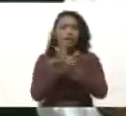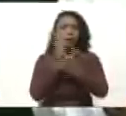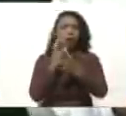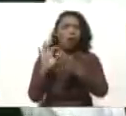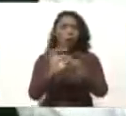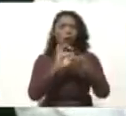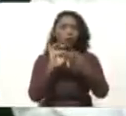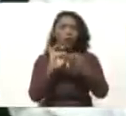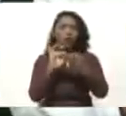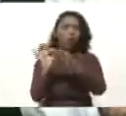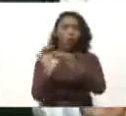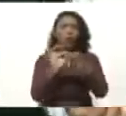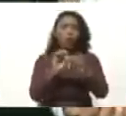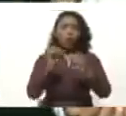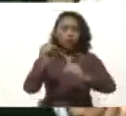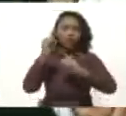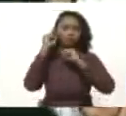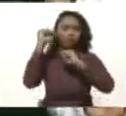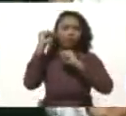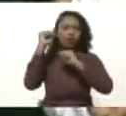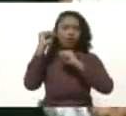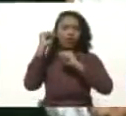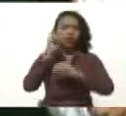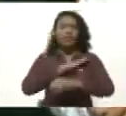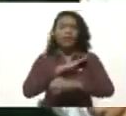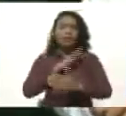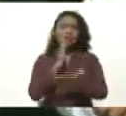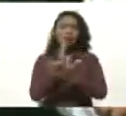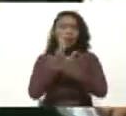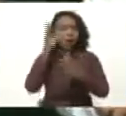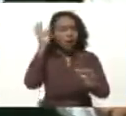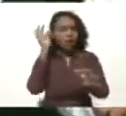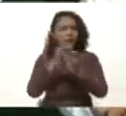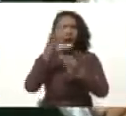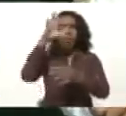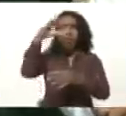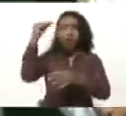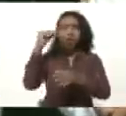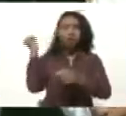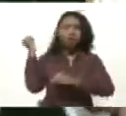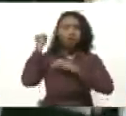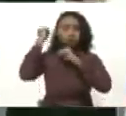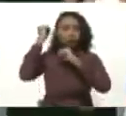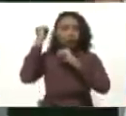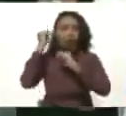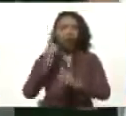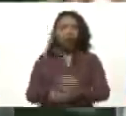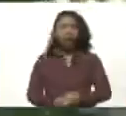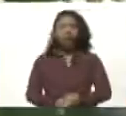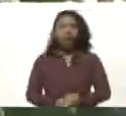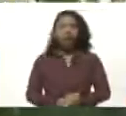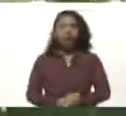unidos. Unidos venceremos. Tenga siempre en fe en Dios. Venceremos.